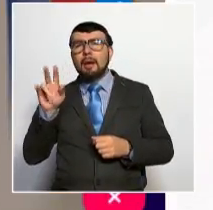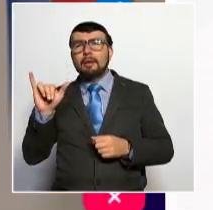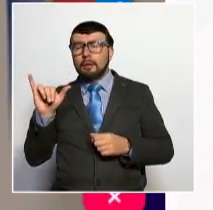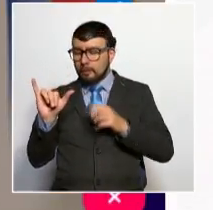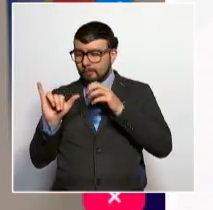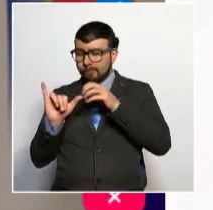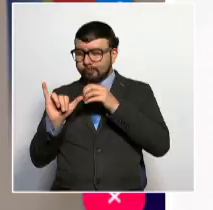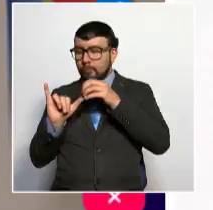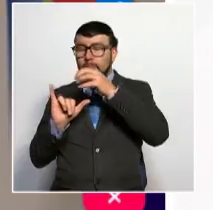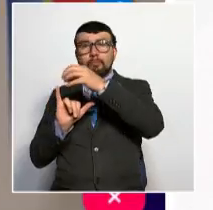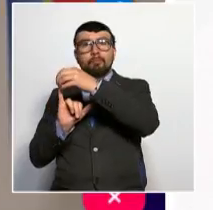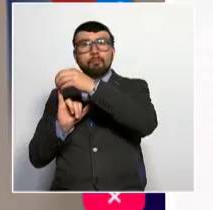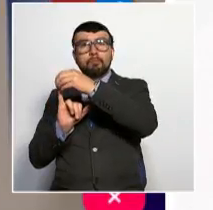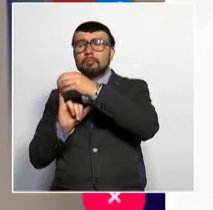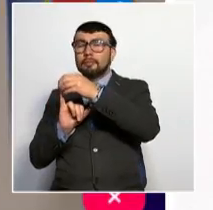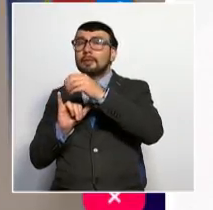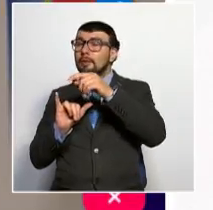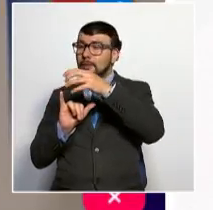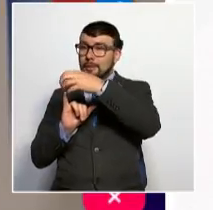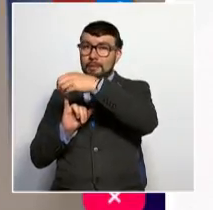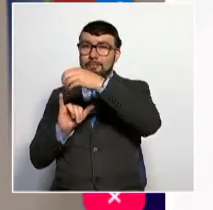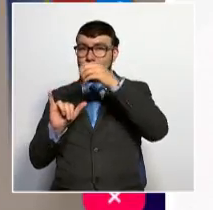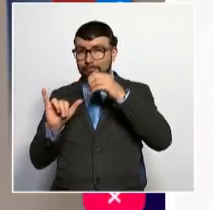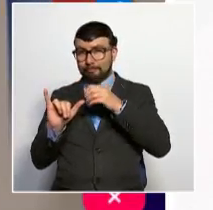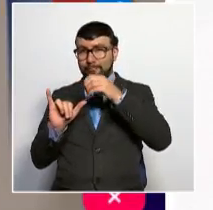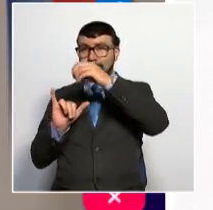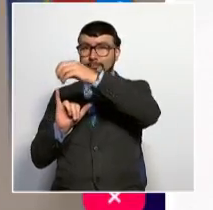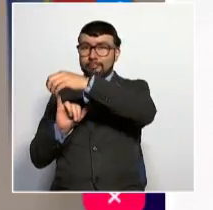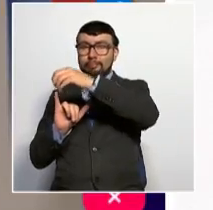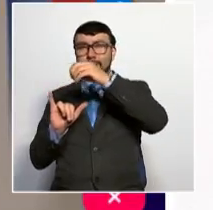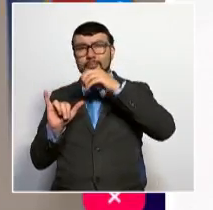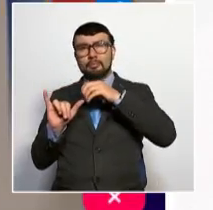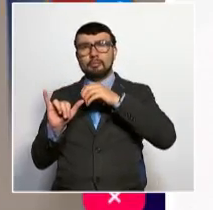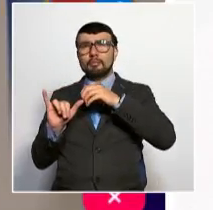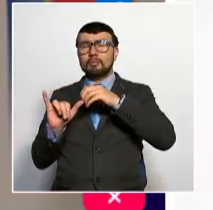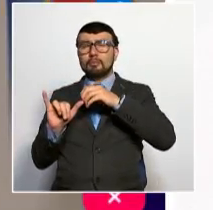imágenes que se acaban de borrar, que es al lado y lado, son los